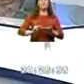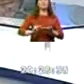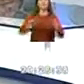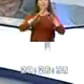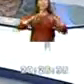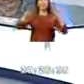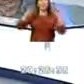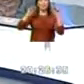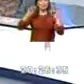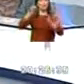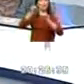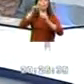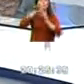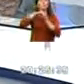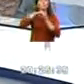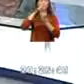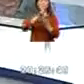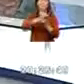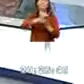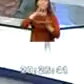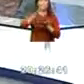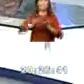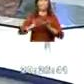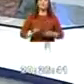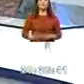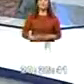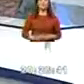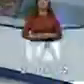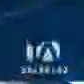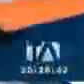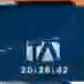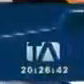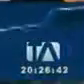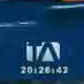Napo. Jefferson Santos nos informa a esta hora. Jefferson, buenas noches.